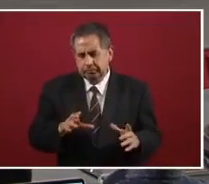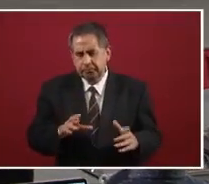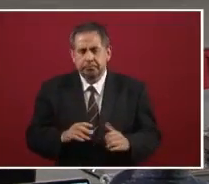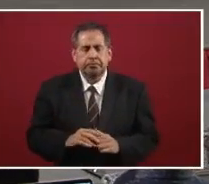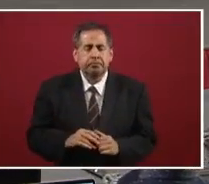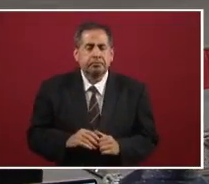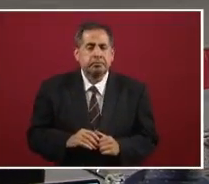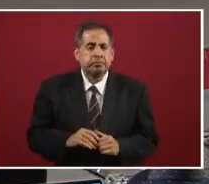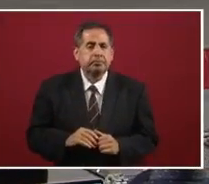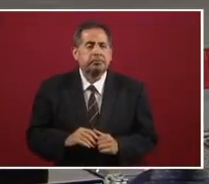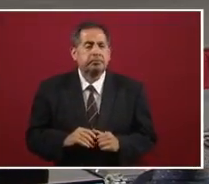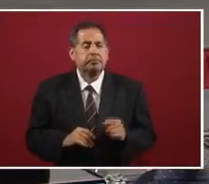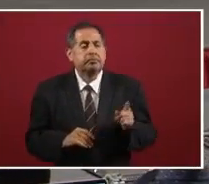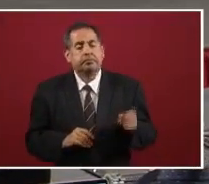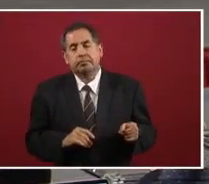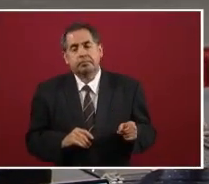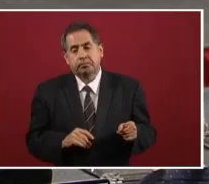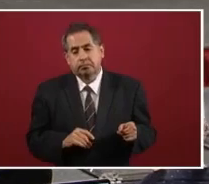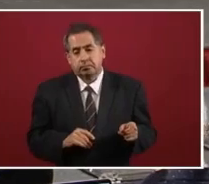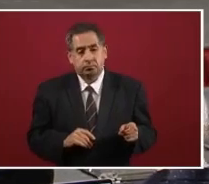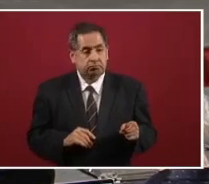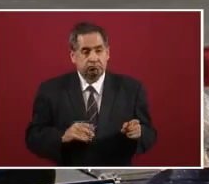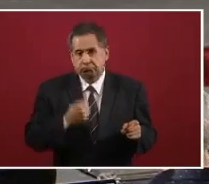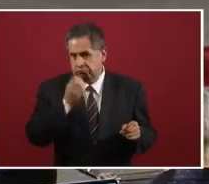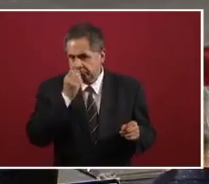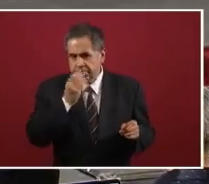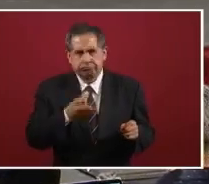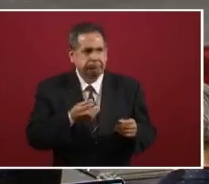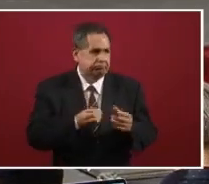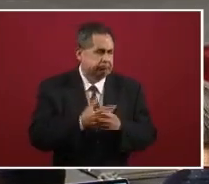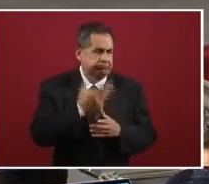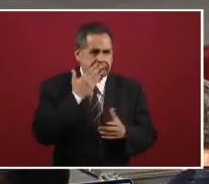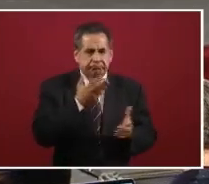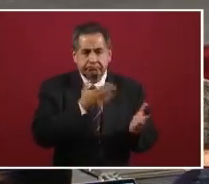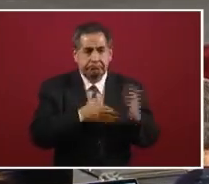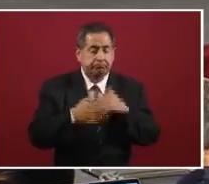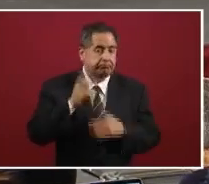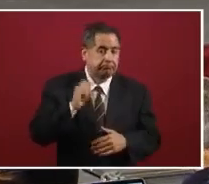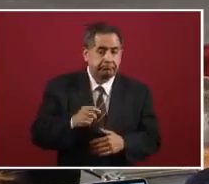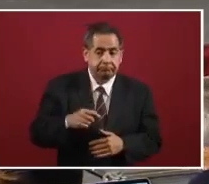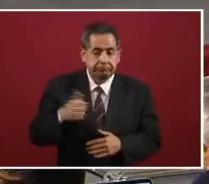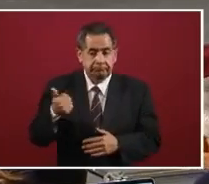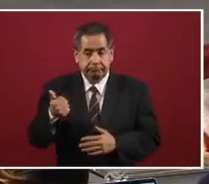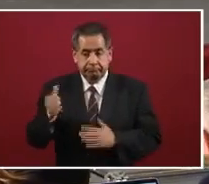que fue muy exitosa porque en 6 meses